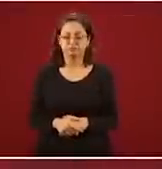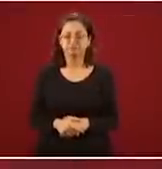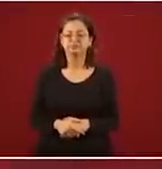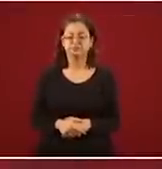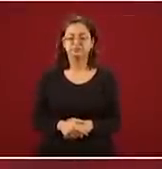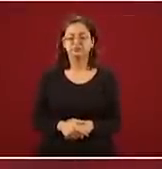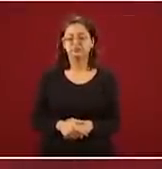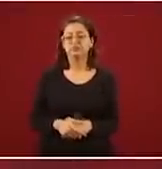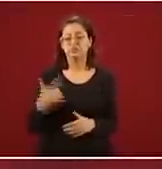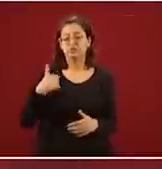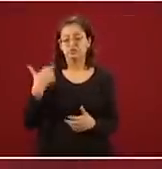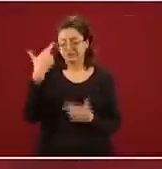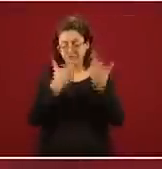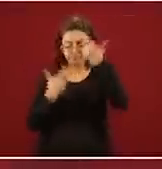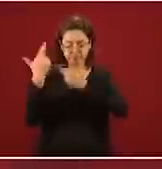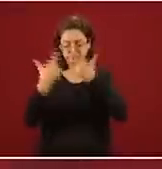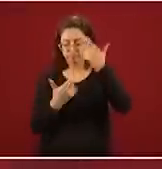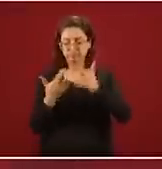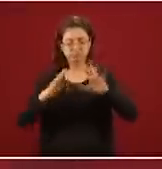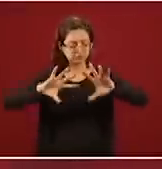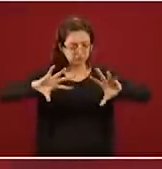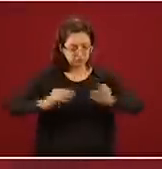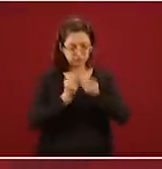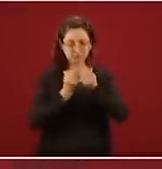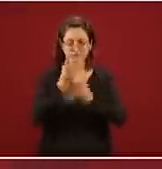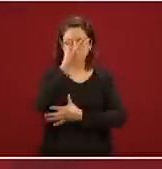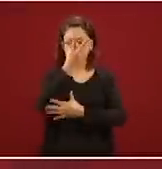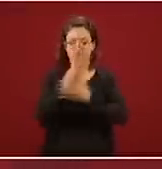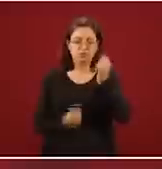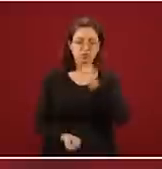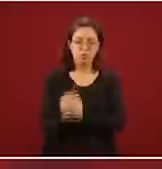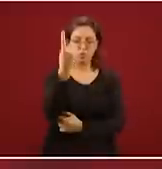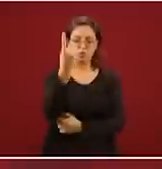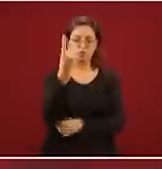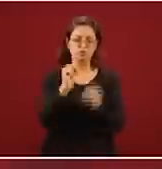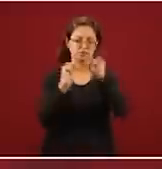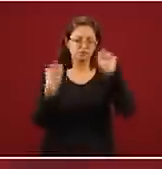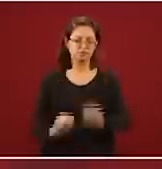uno. Sí. Y